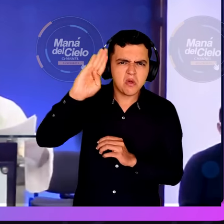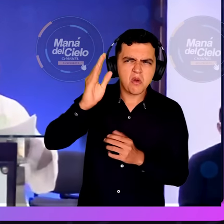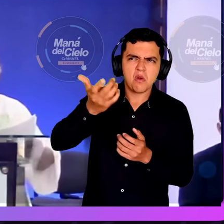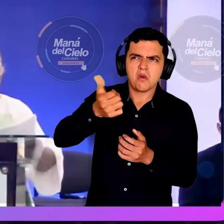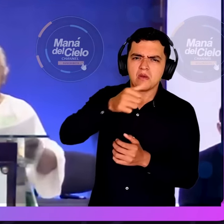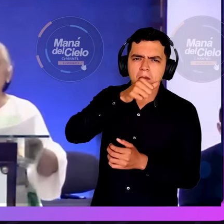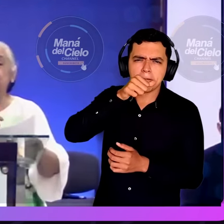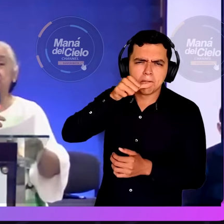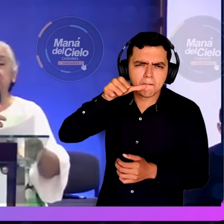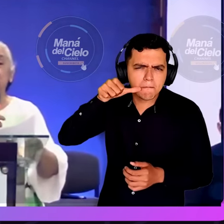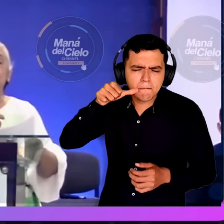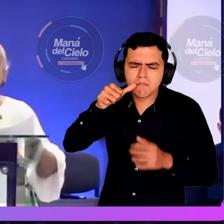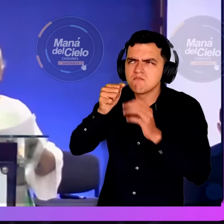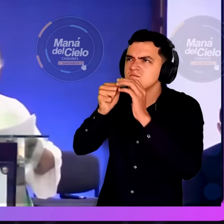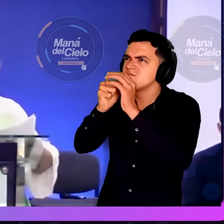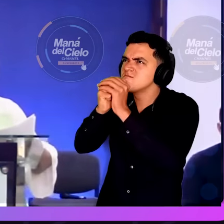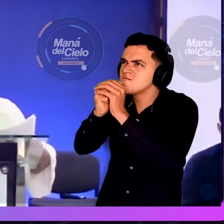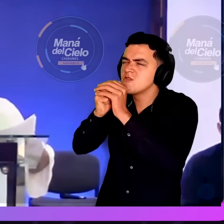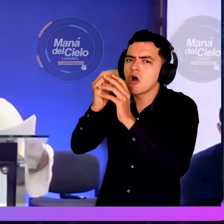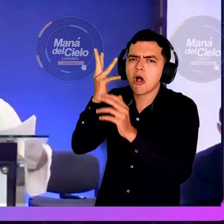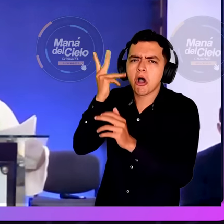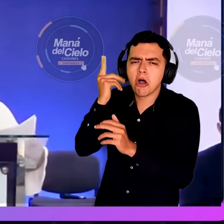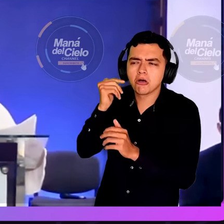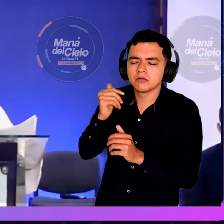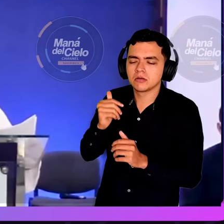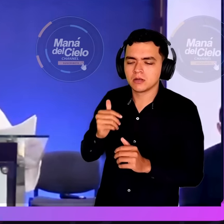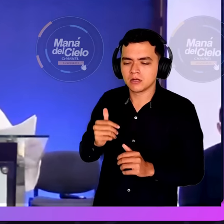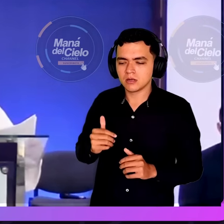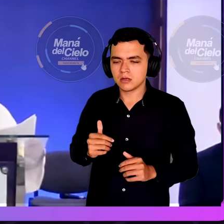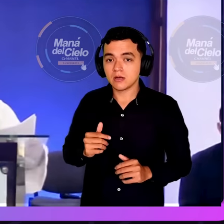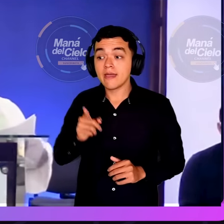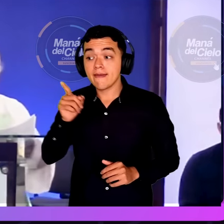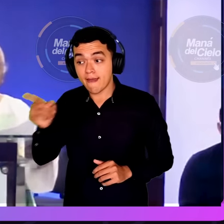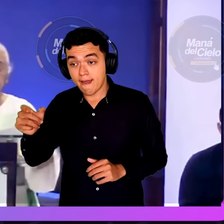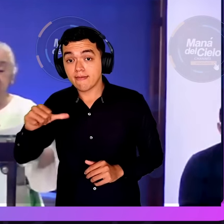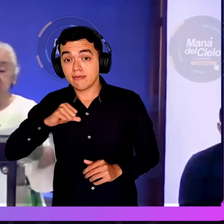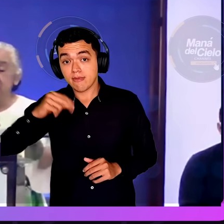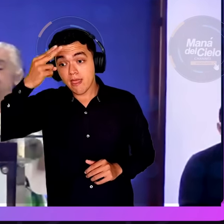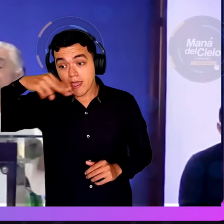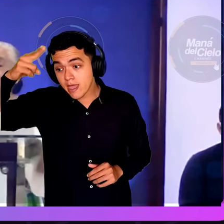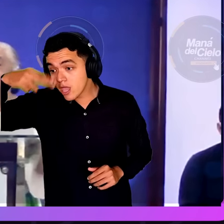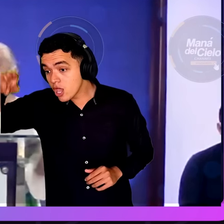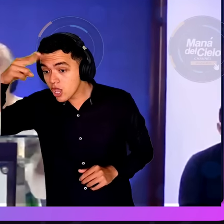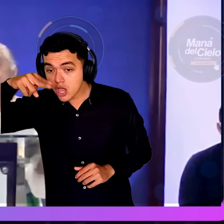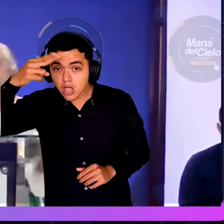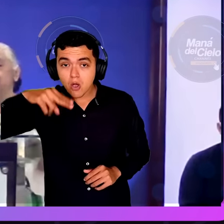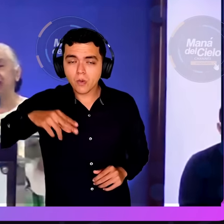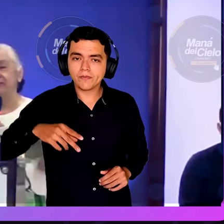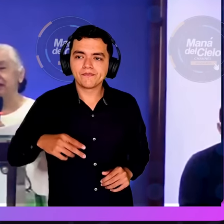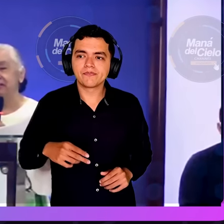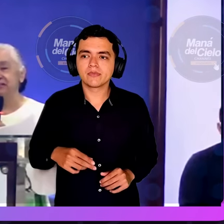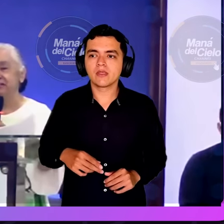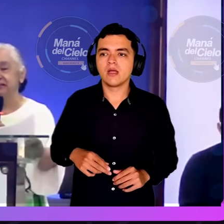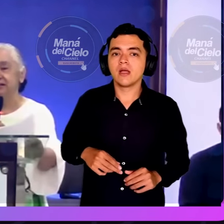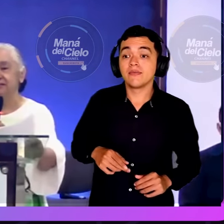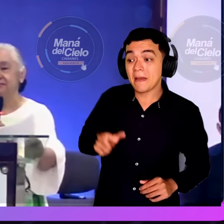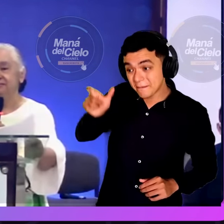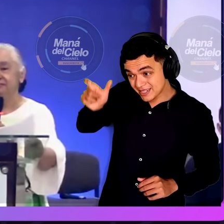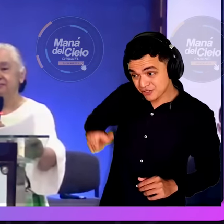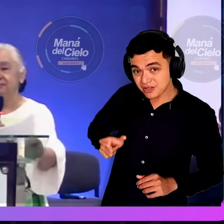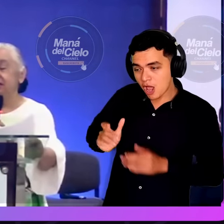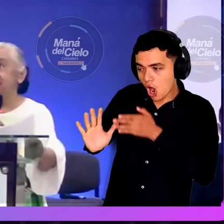varios hijos que son servidores, pastores, es más, hasta tiene un hijo misionero. Y alguien me decía: hermana, me dio tanta